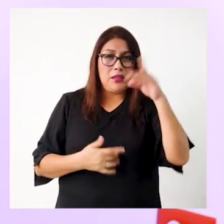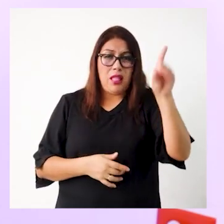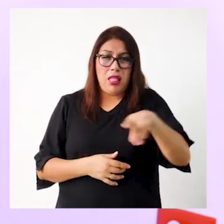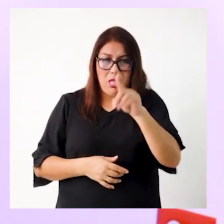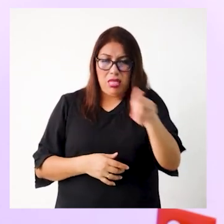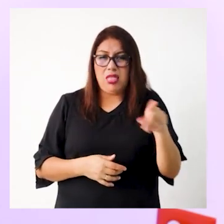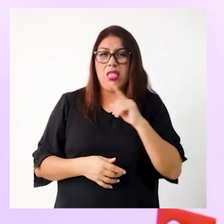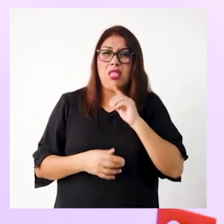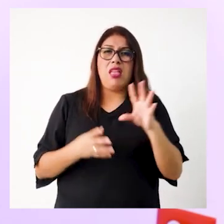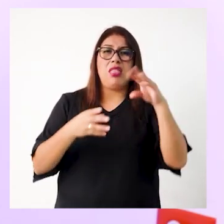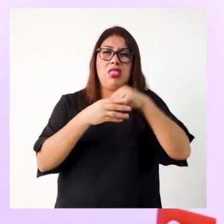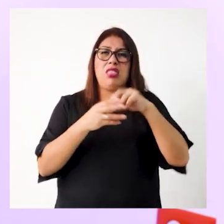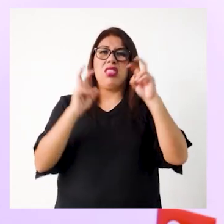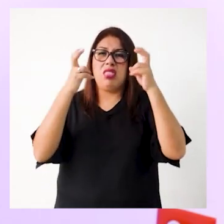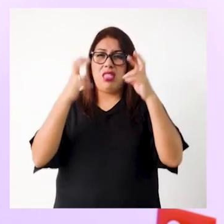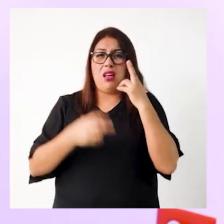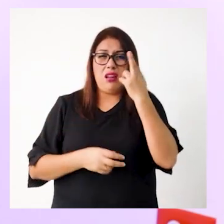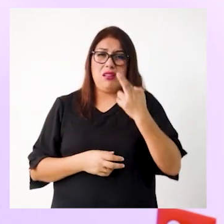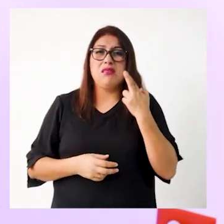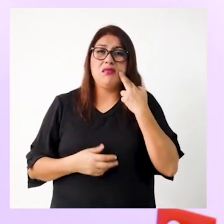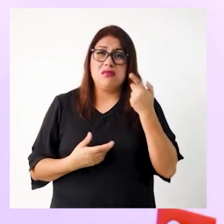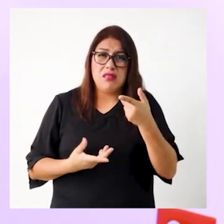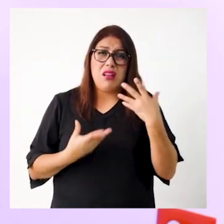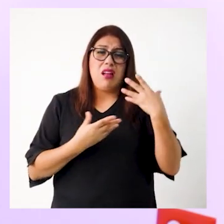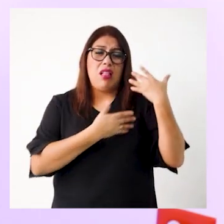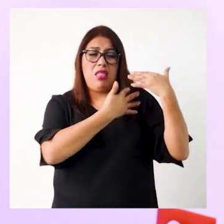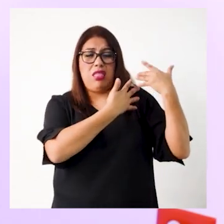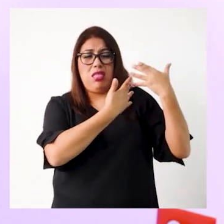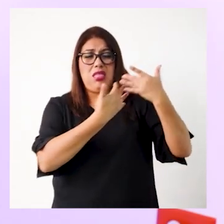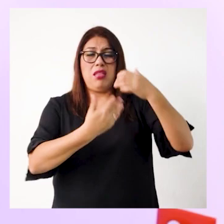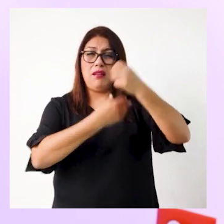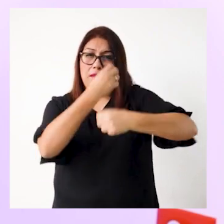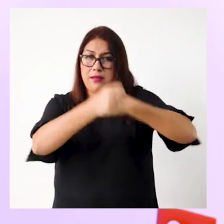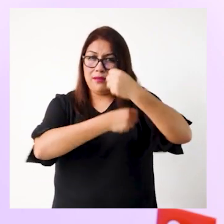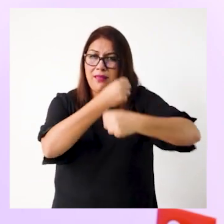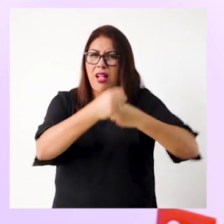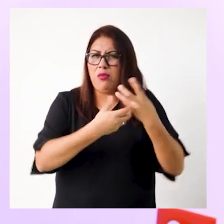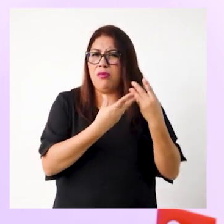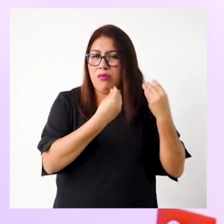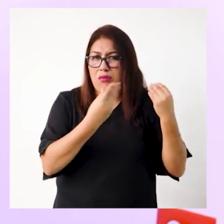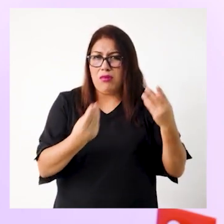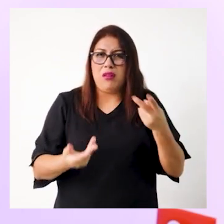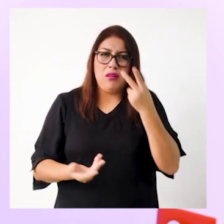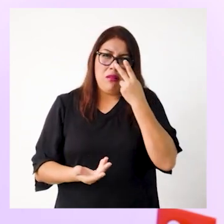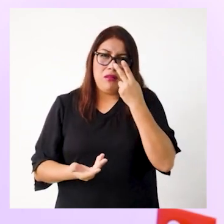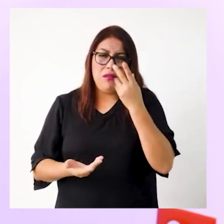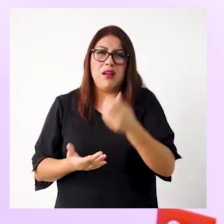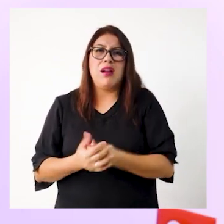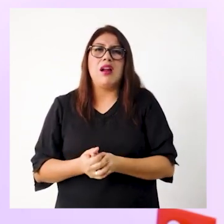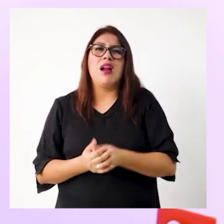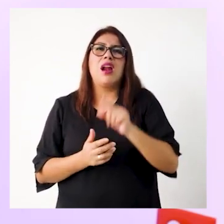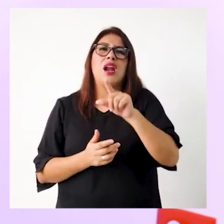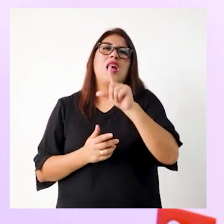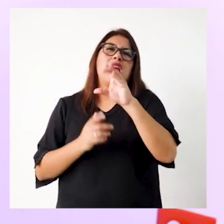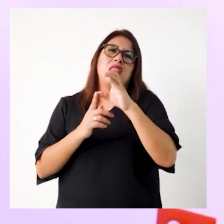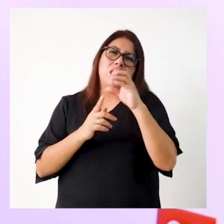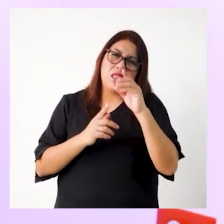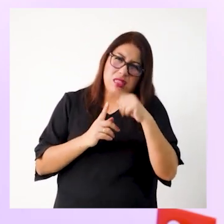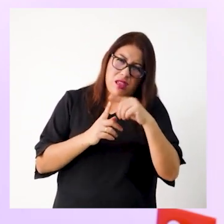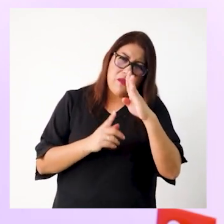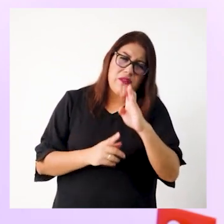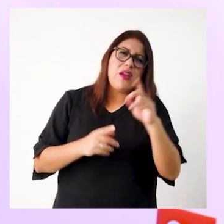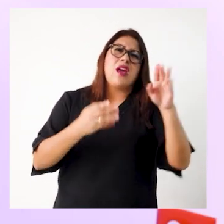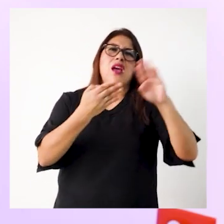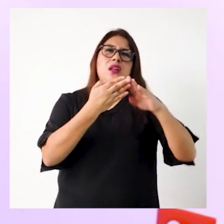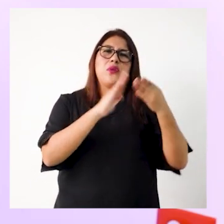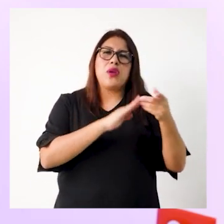que originalmente estaba vinculada a temas raciales, con el correr de los años se ha ido extendiendo, por ejemplo, a la orientación sexual, por ejemplo, a las